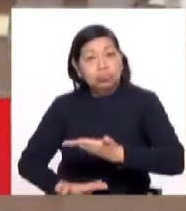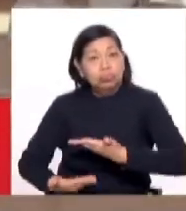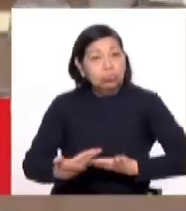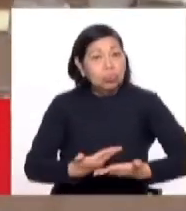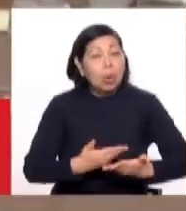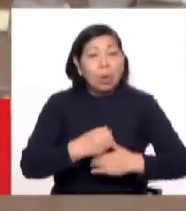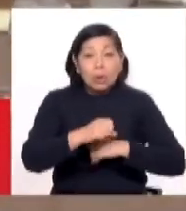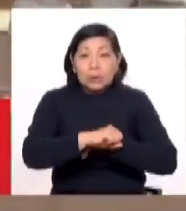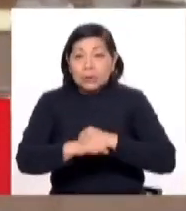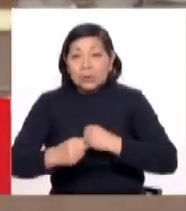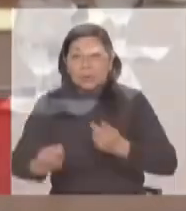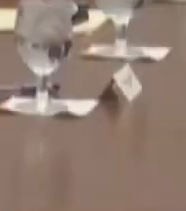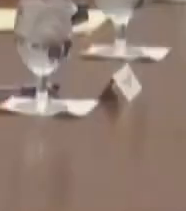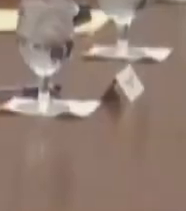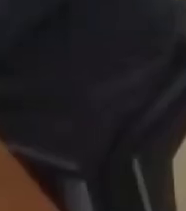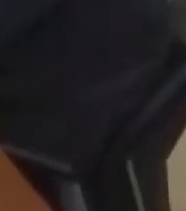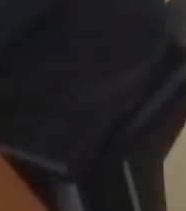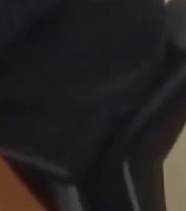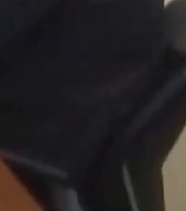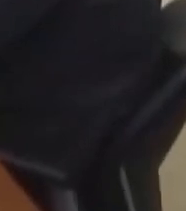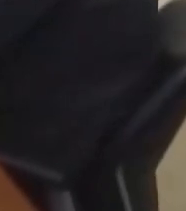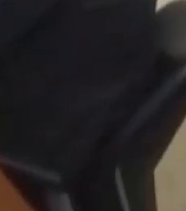y la promoción de